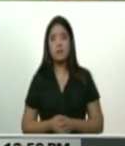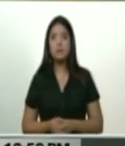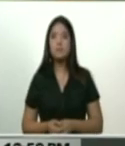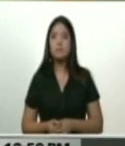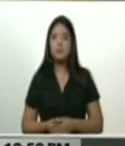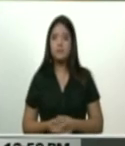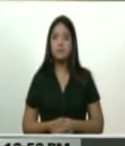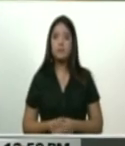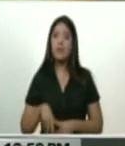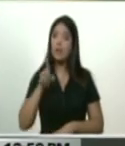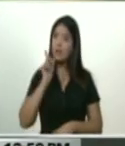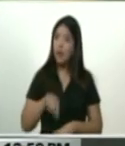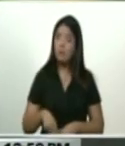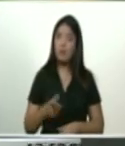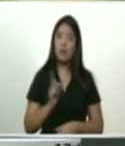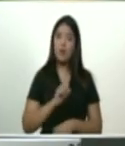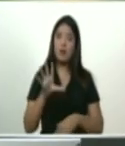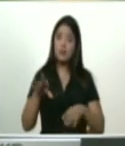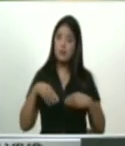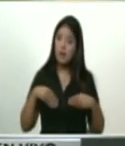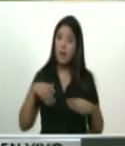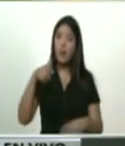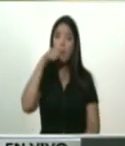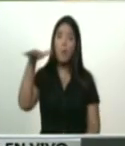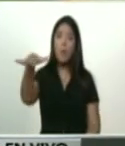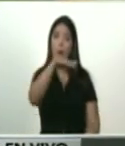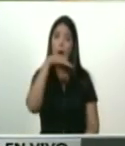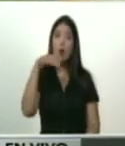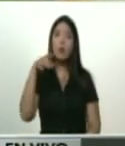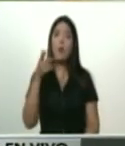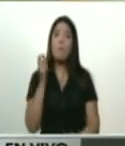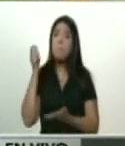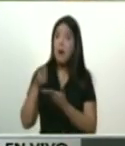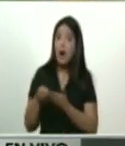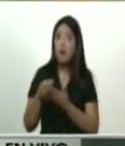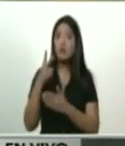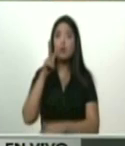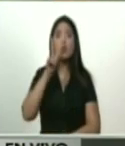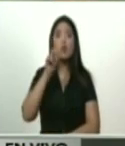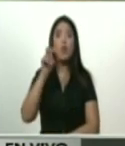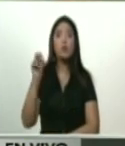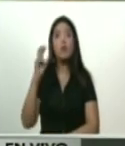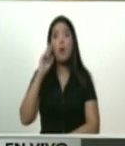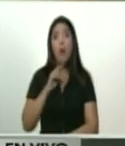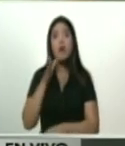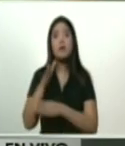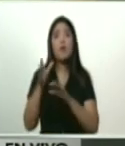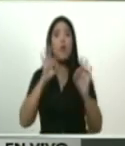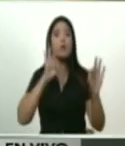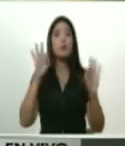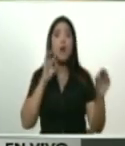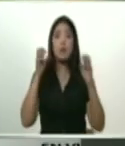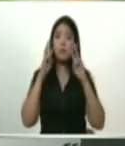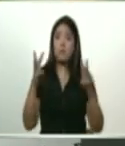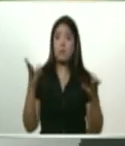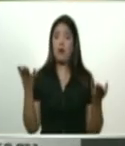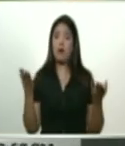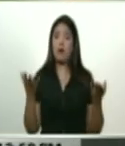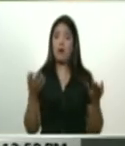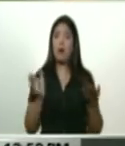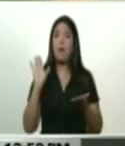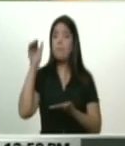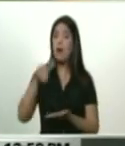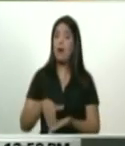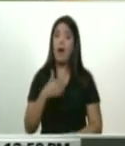sino que también se oponen a que el pueblo pueda, pagando 200 bolívares, ir a un teatro tan maravilloso como el Teatro de la Ópera de Maracay,